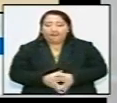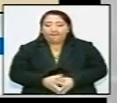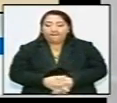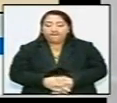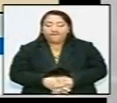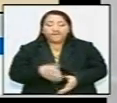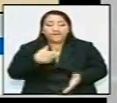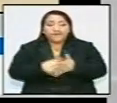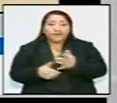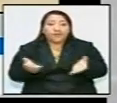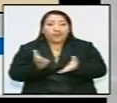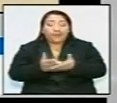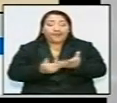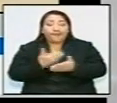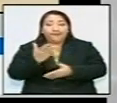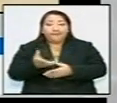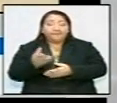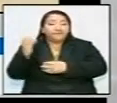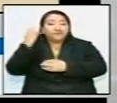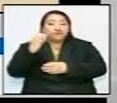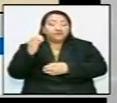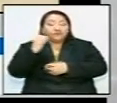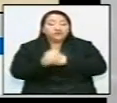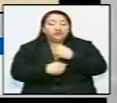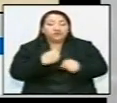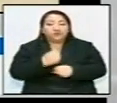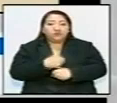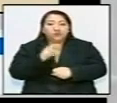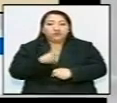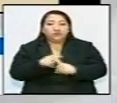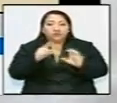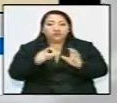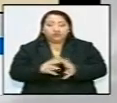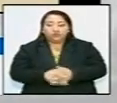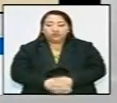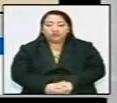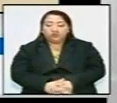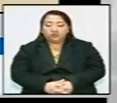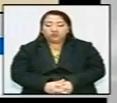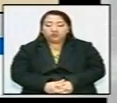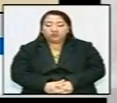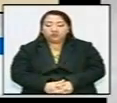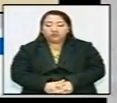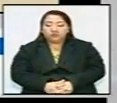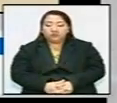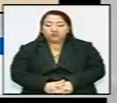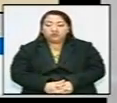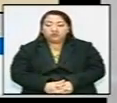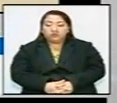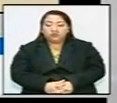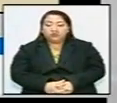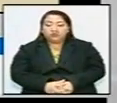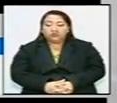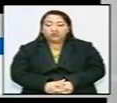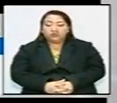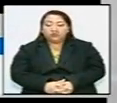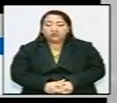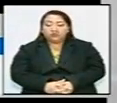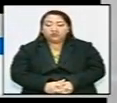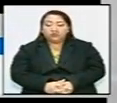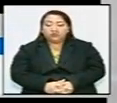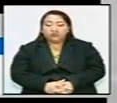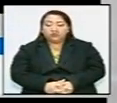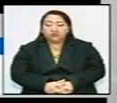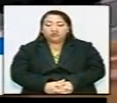Este documento fue emitido en octubre del 2017, hace 2 años. Y sin